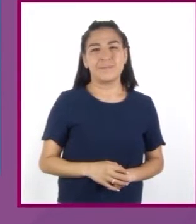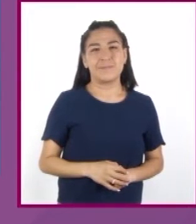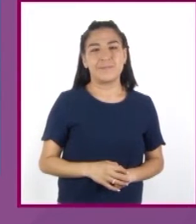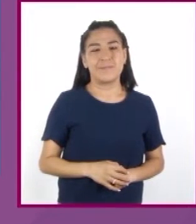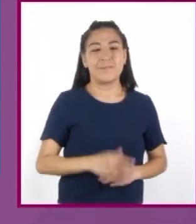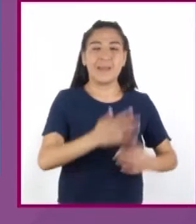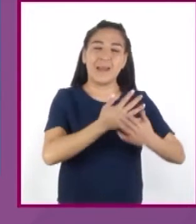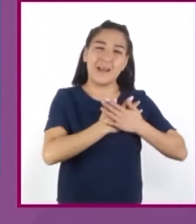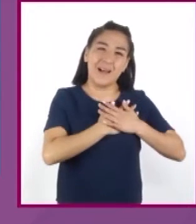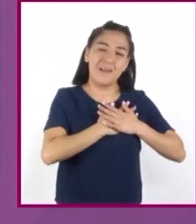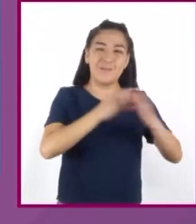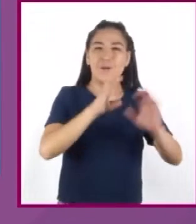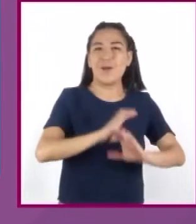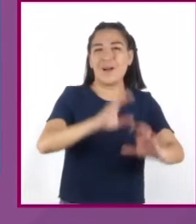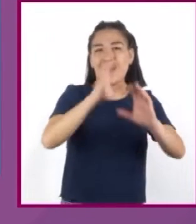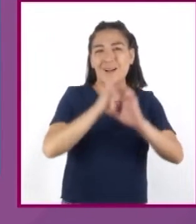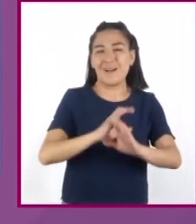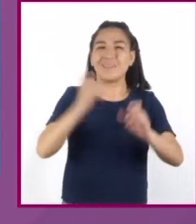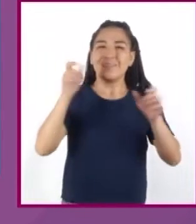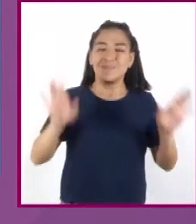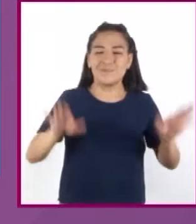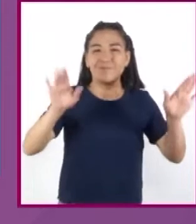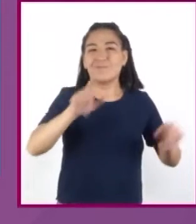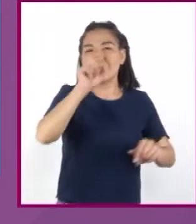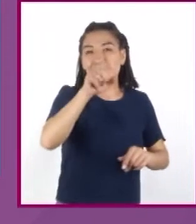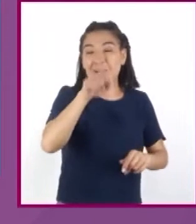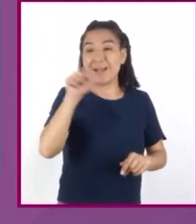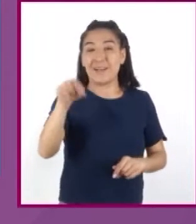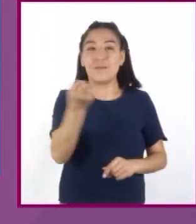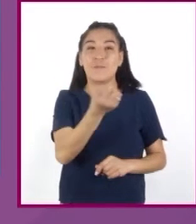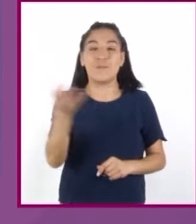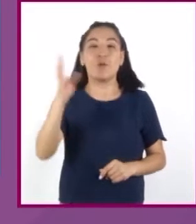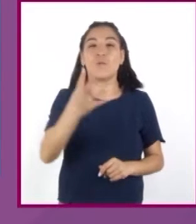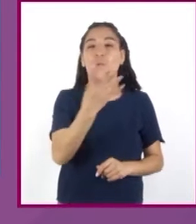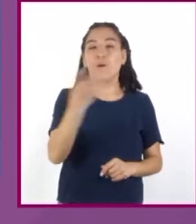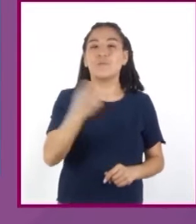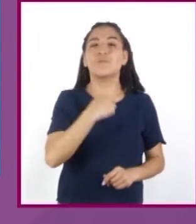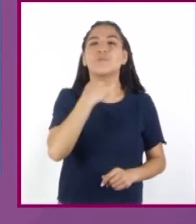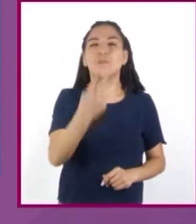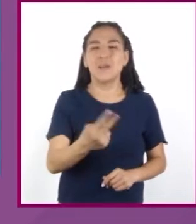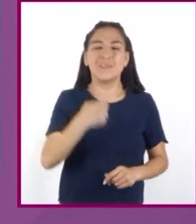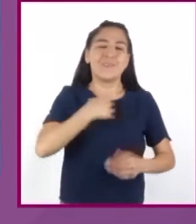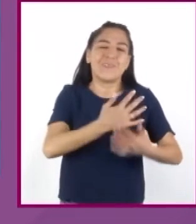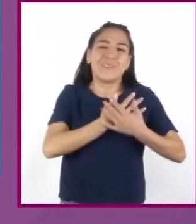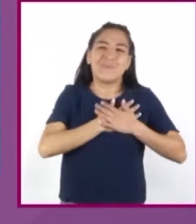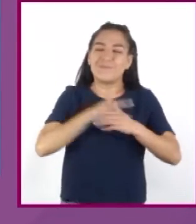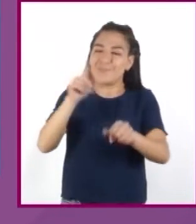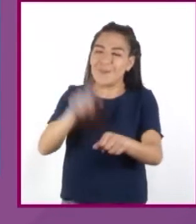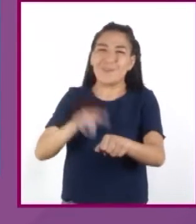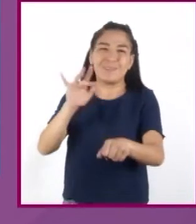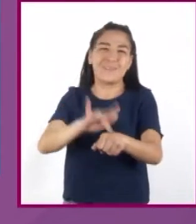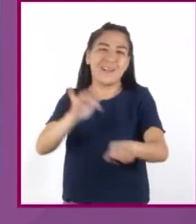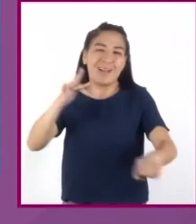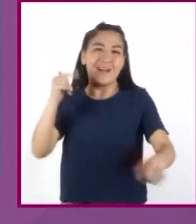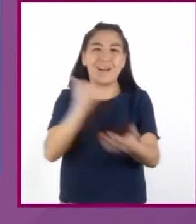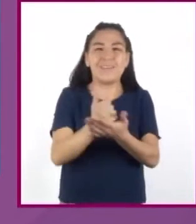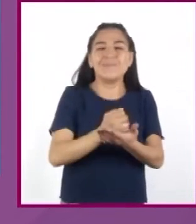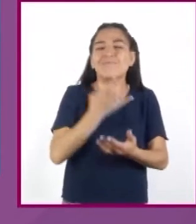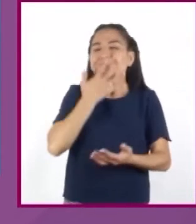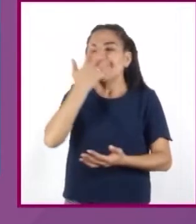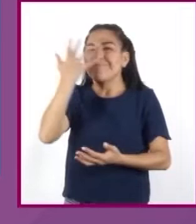Amo el canto del cenzontle, pájaro de 400 voces. Amo el color del jade y el enervante perfume de las